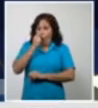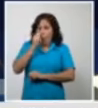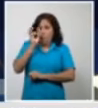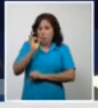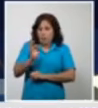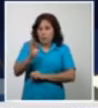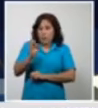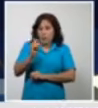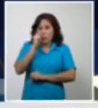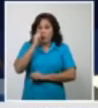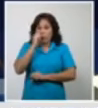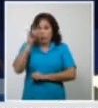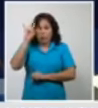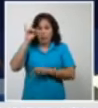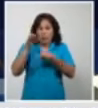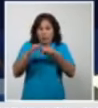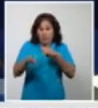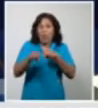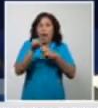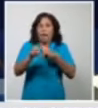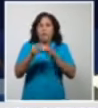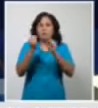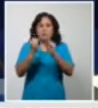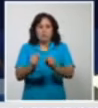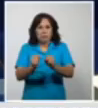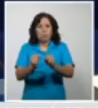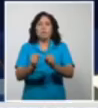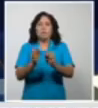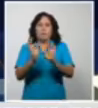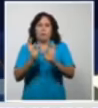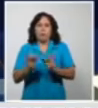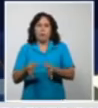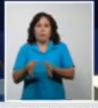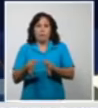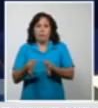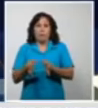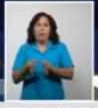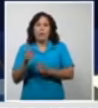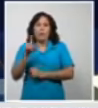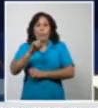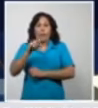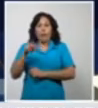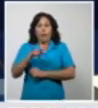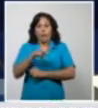hombre se mantenía el virus del Zika